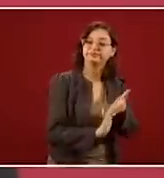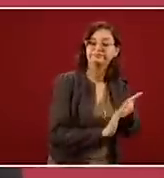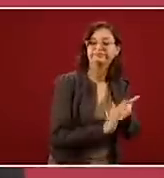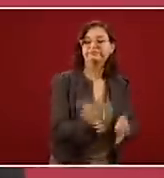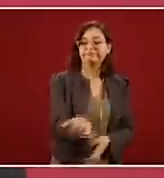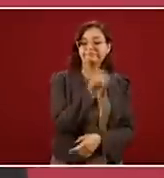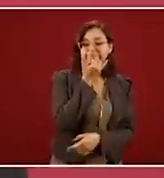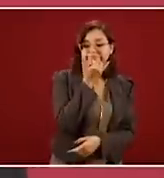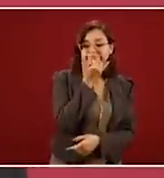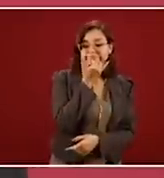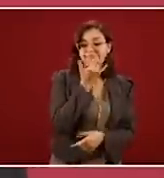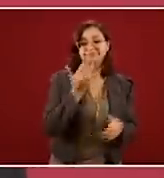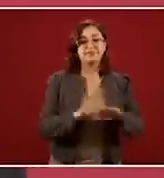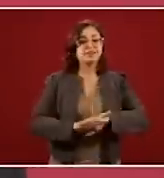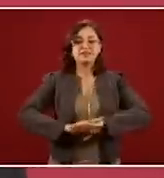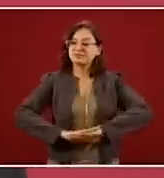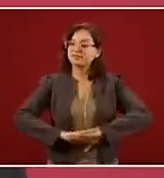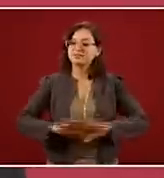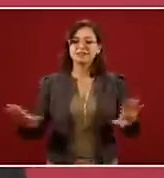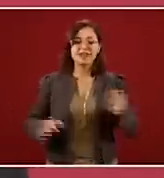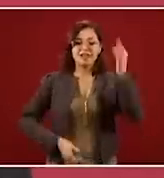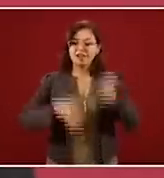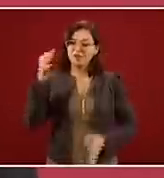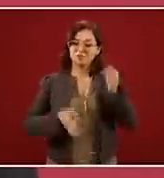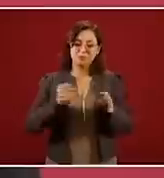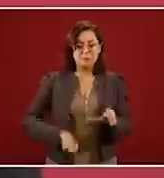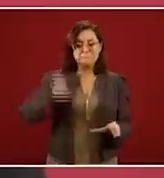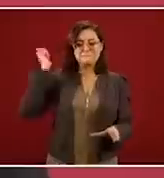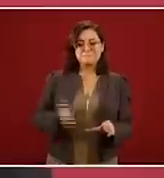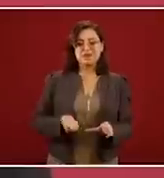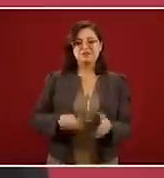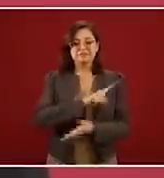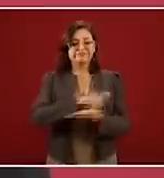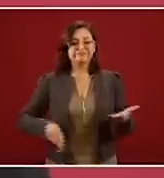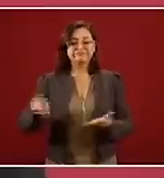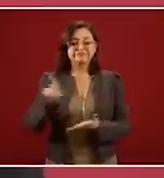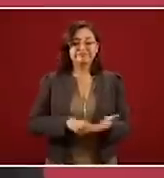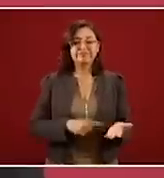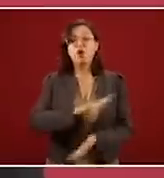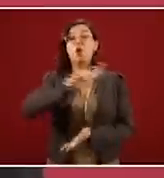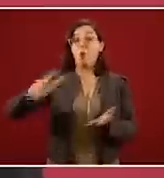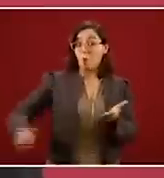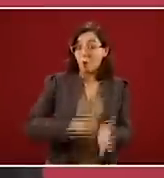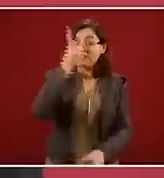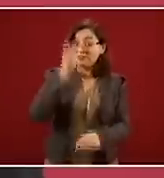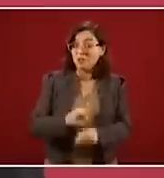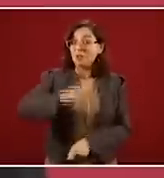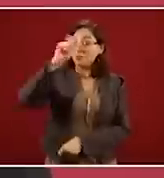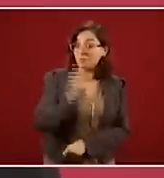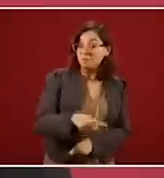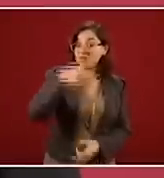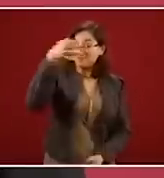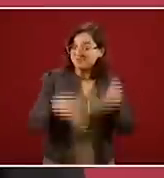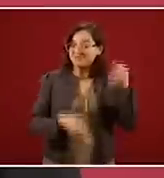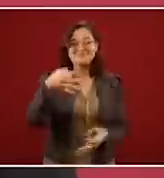¿sí?, se cancela la posibilidad de que se le juzgue por